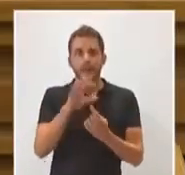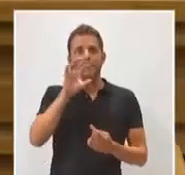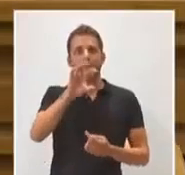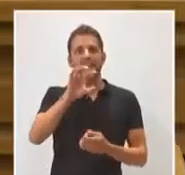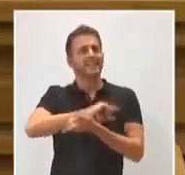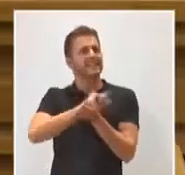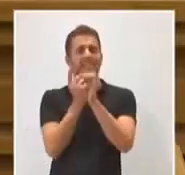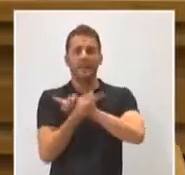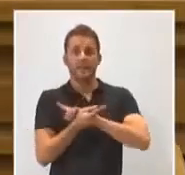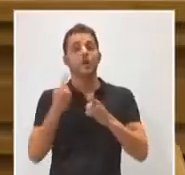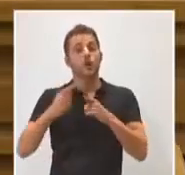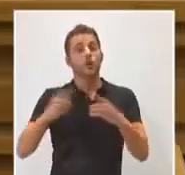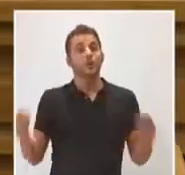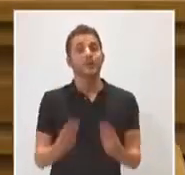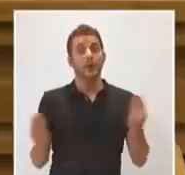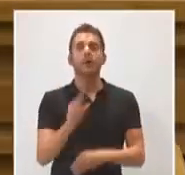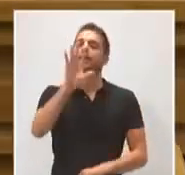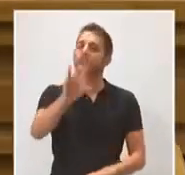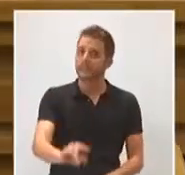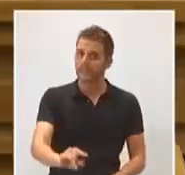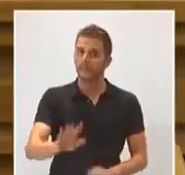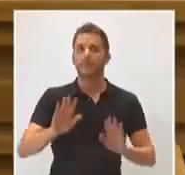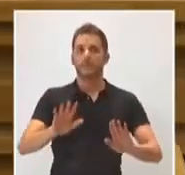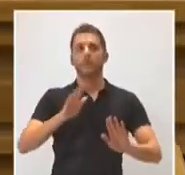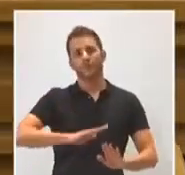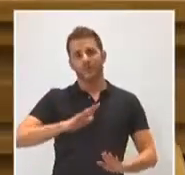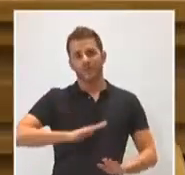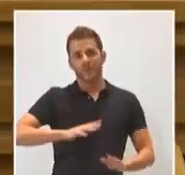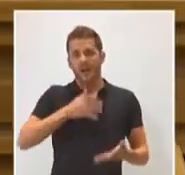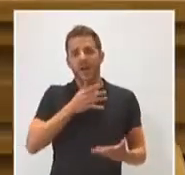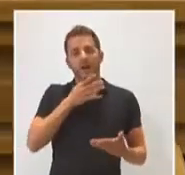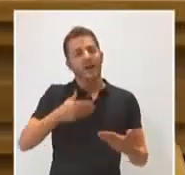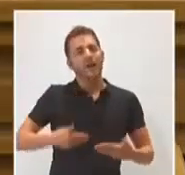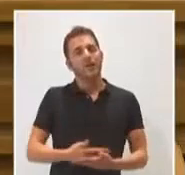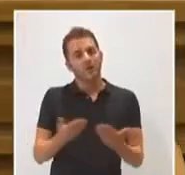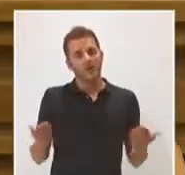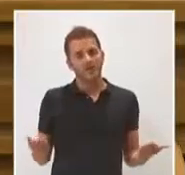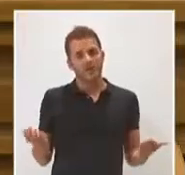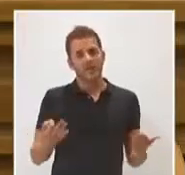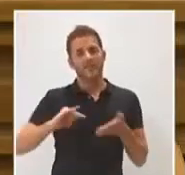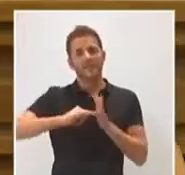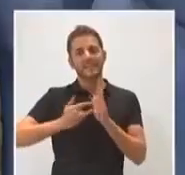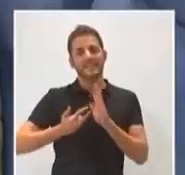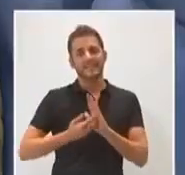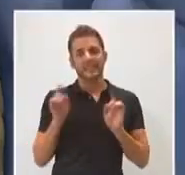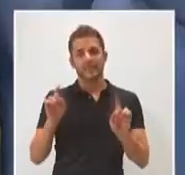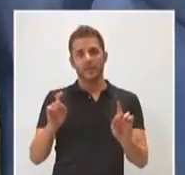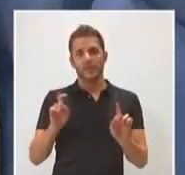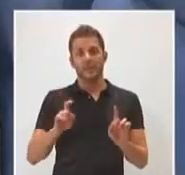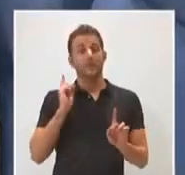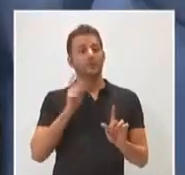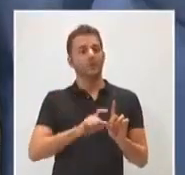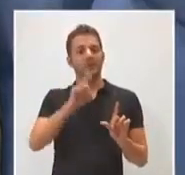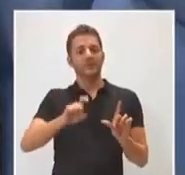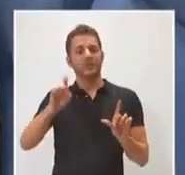que mejorar sí pero por favor a estas alturas confiemos en nuestro sistema más allá de estadísticas y más